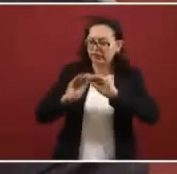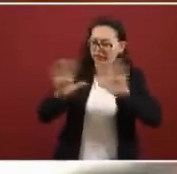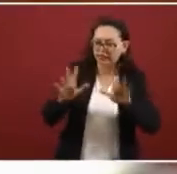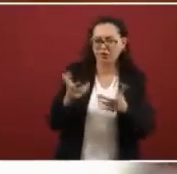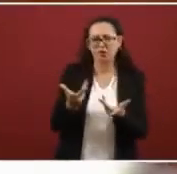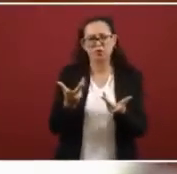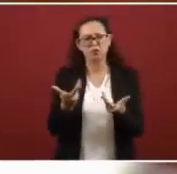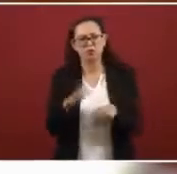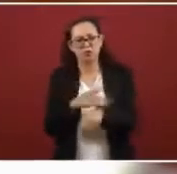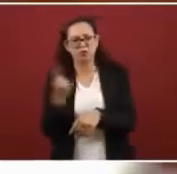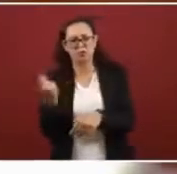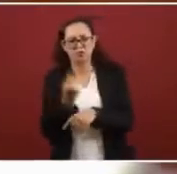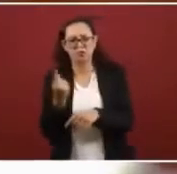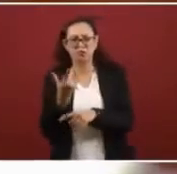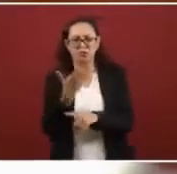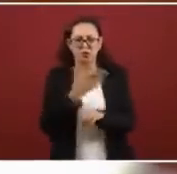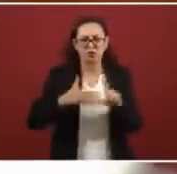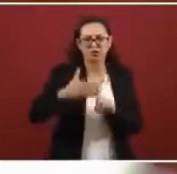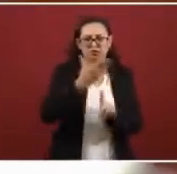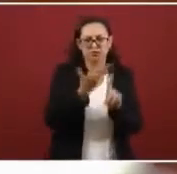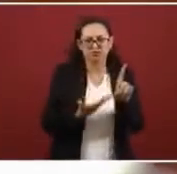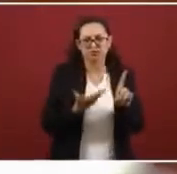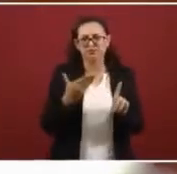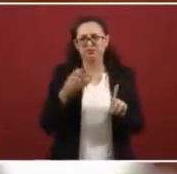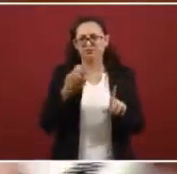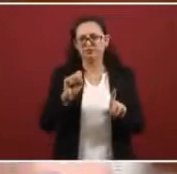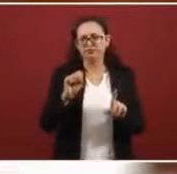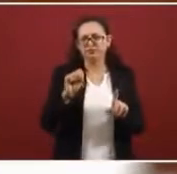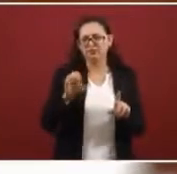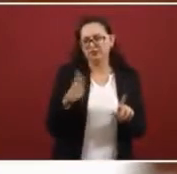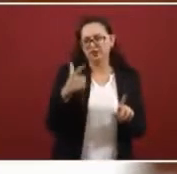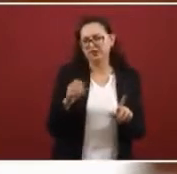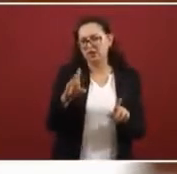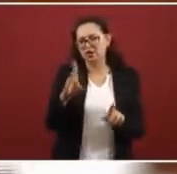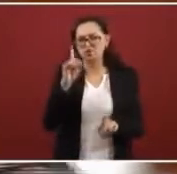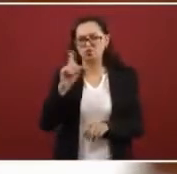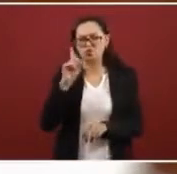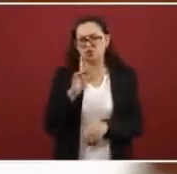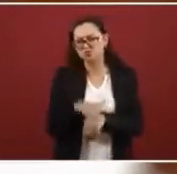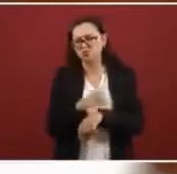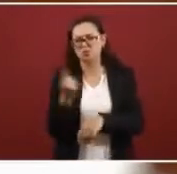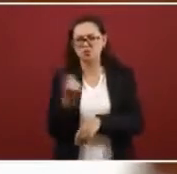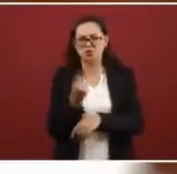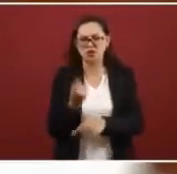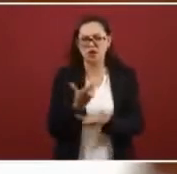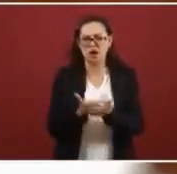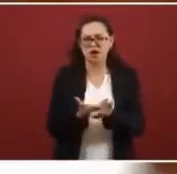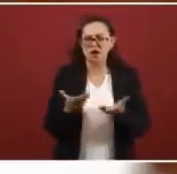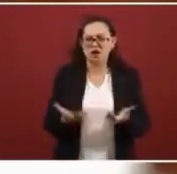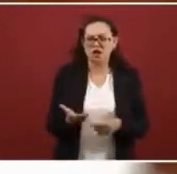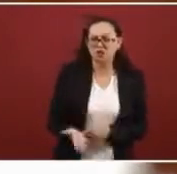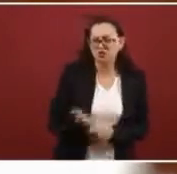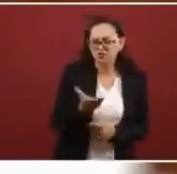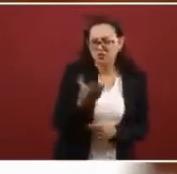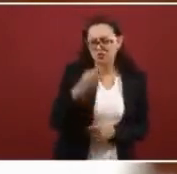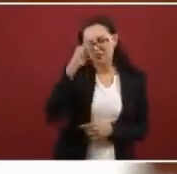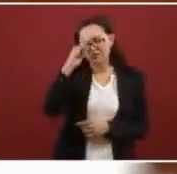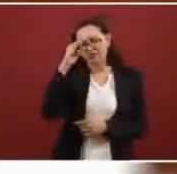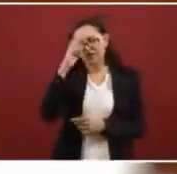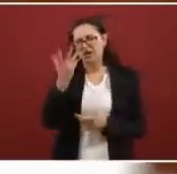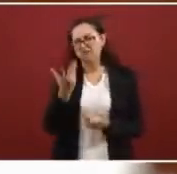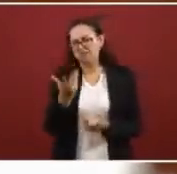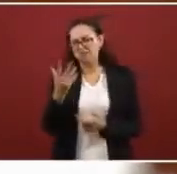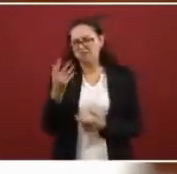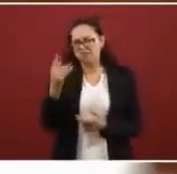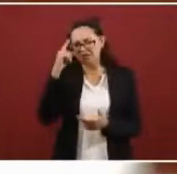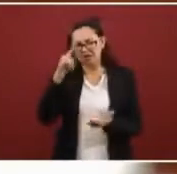tanto ruido en torno de la Secretaría de Gobernación? Why is there such trouble with internal Secretary of Governing?